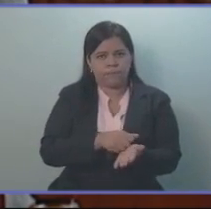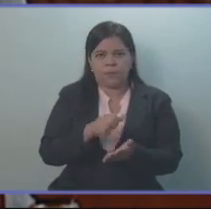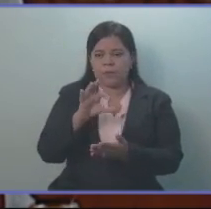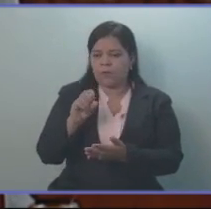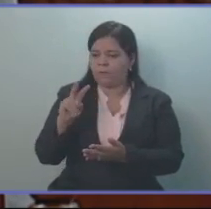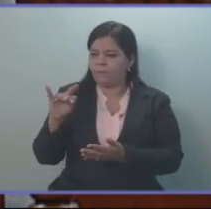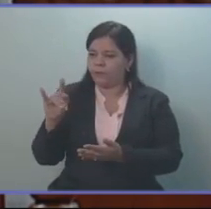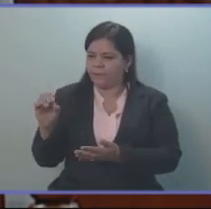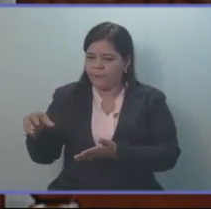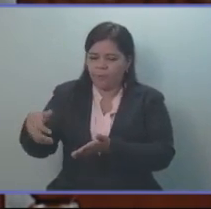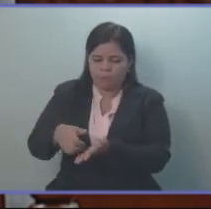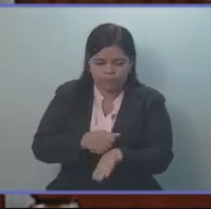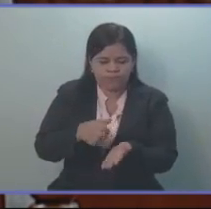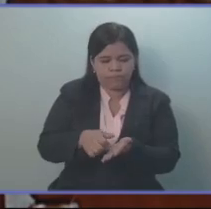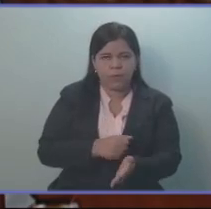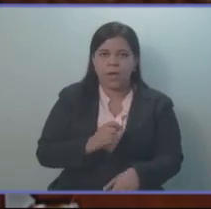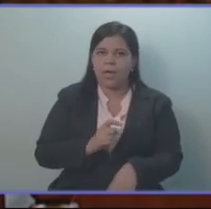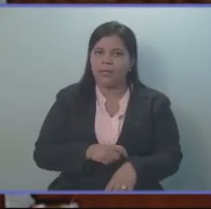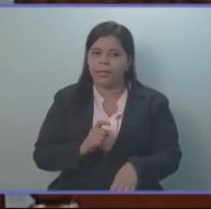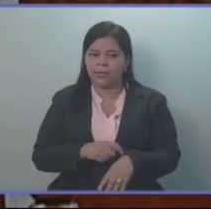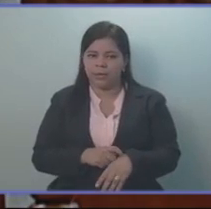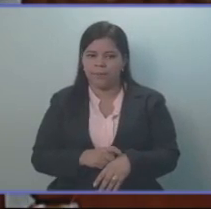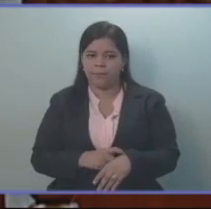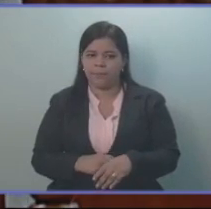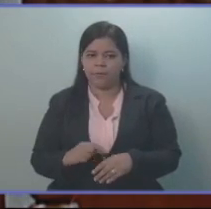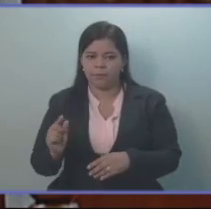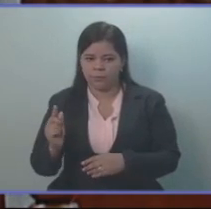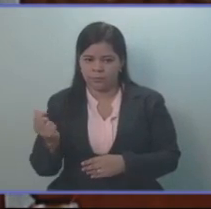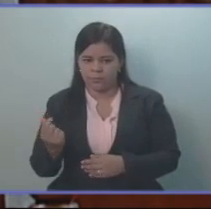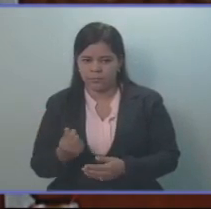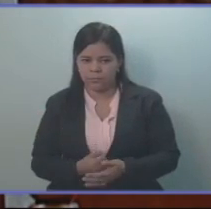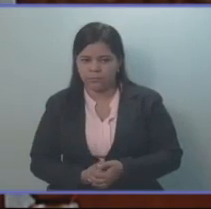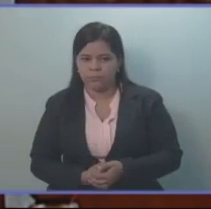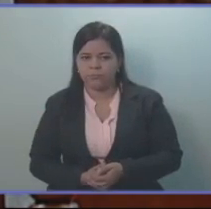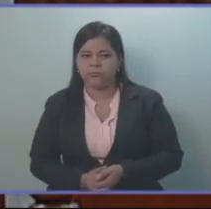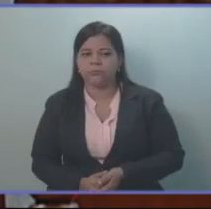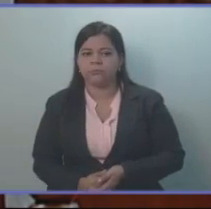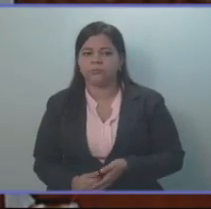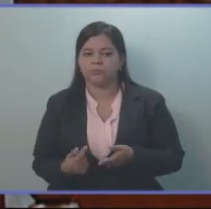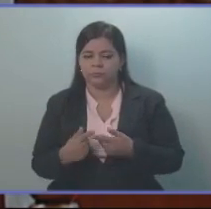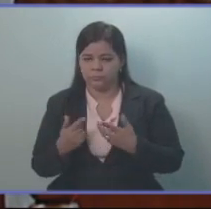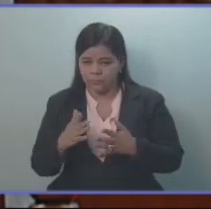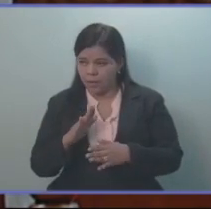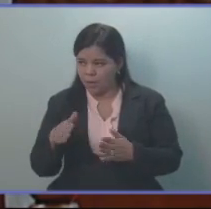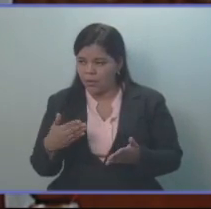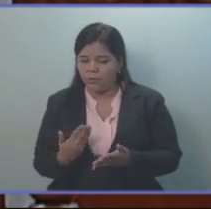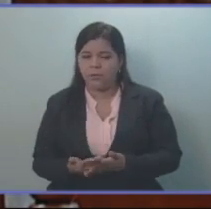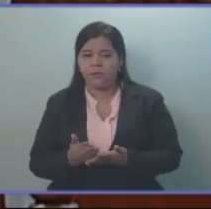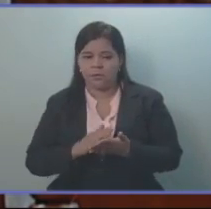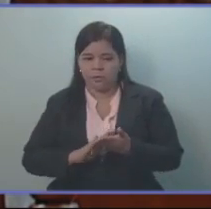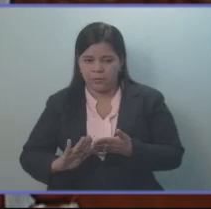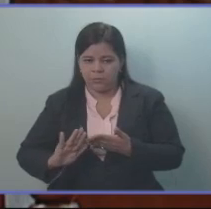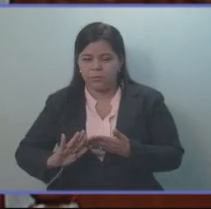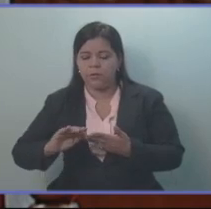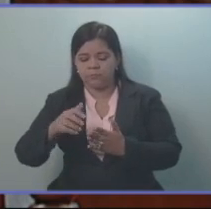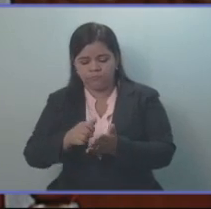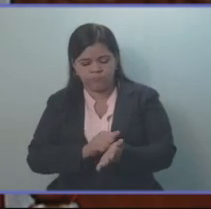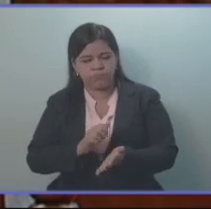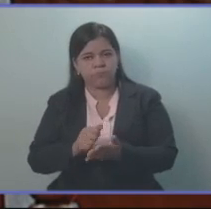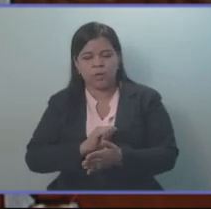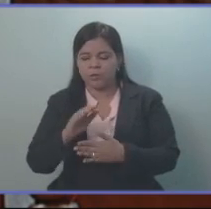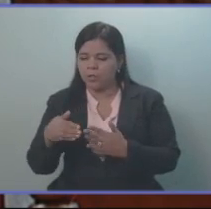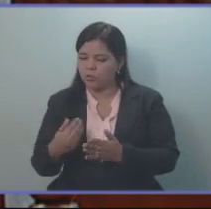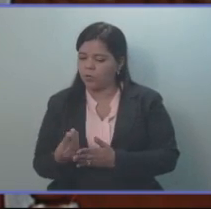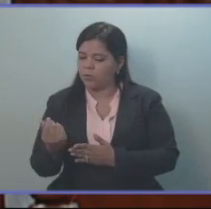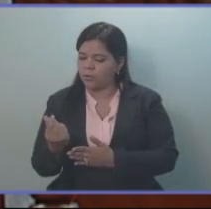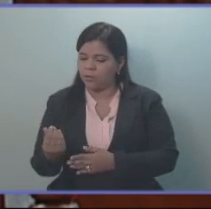durante el periodo de amortización del crédito. El costo de administración de la cartera será descontado a los fondos